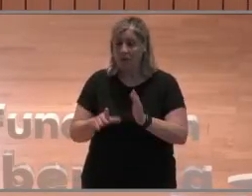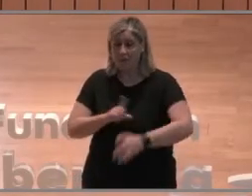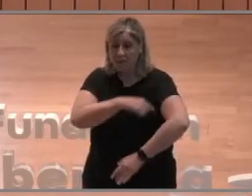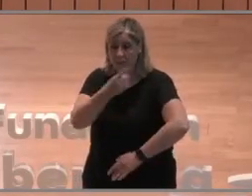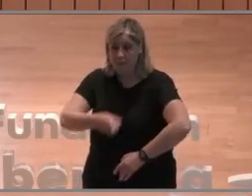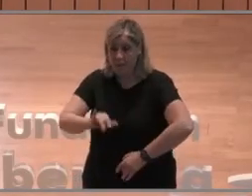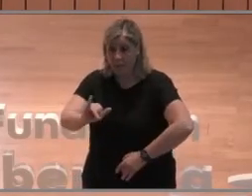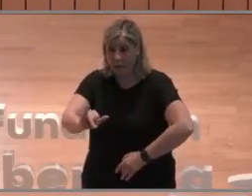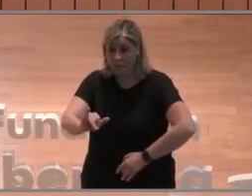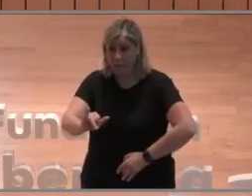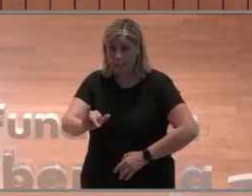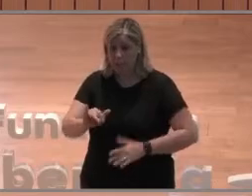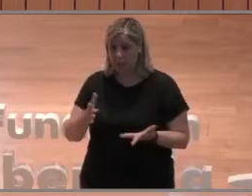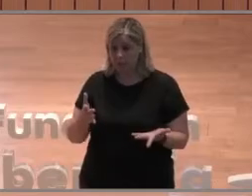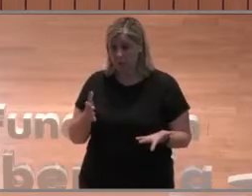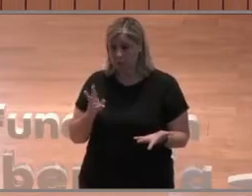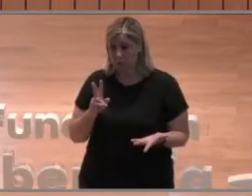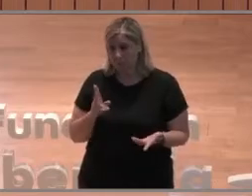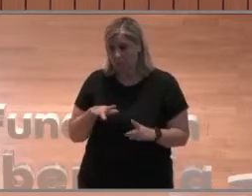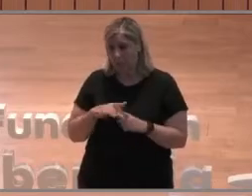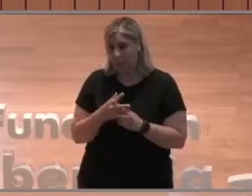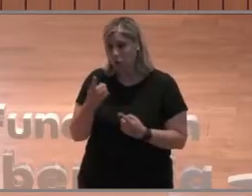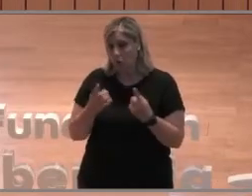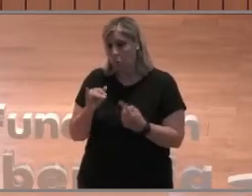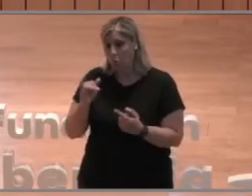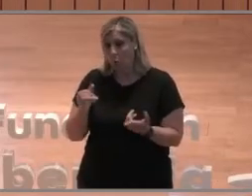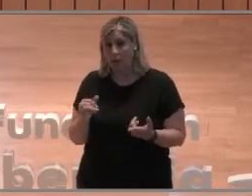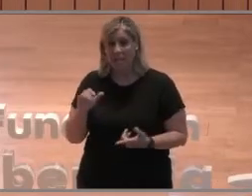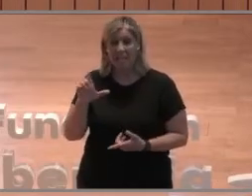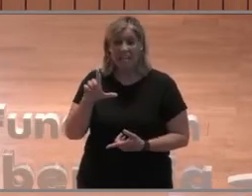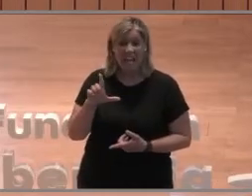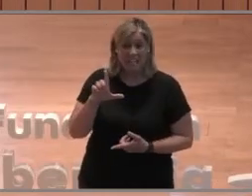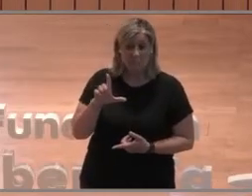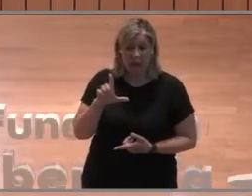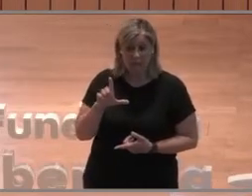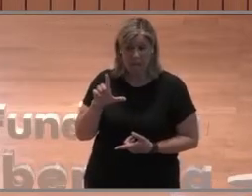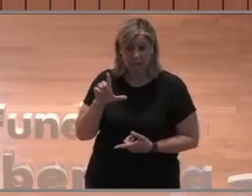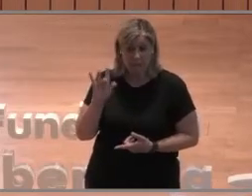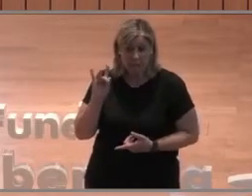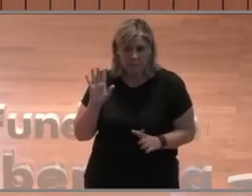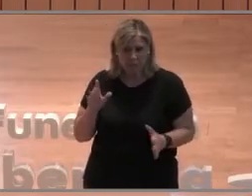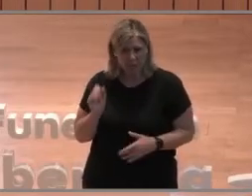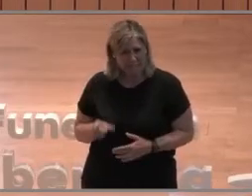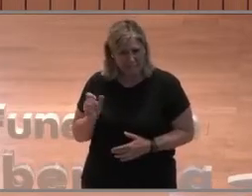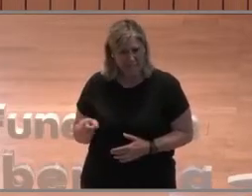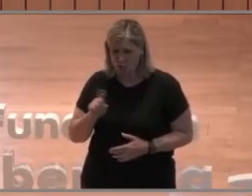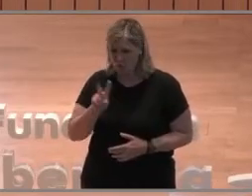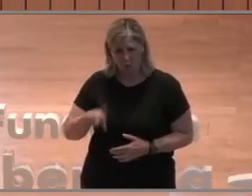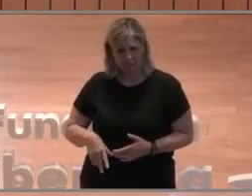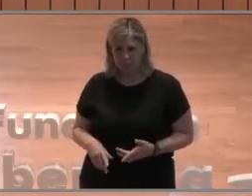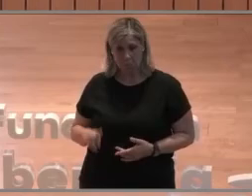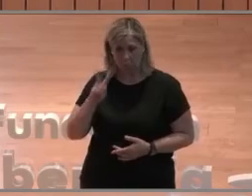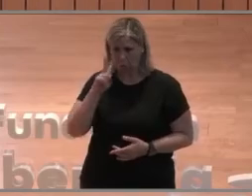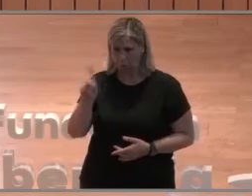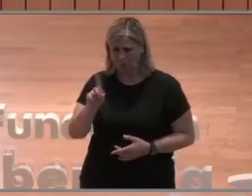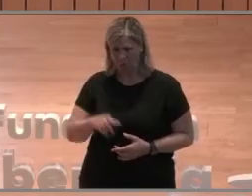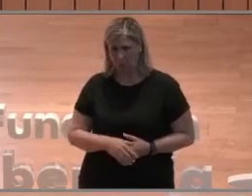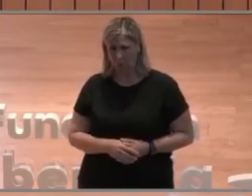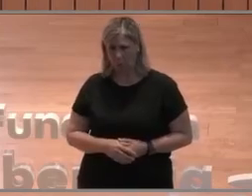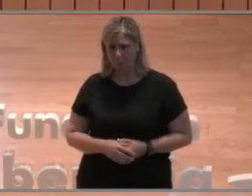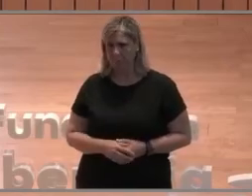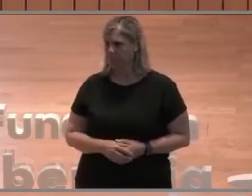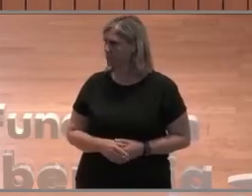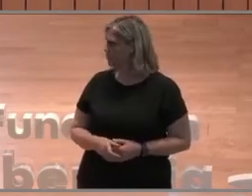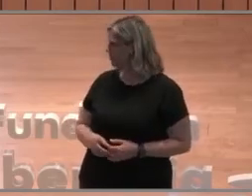en infecciosas y en infecciosas sí que ven algún caso de leishmaniosis, etcétera, ¿no? Pero no es habitual, no es algo. No sé Gracias. si Jesús,